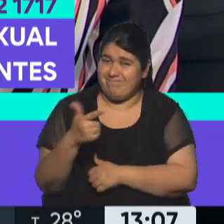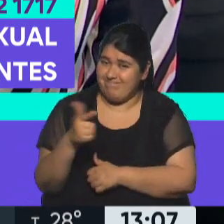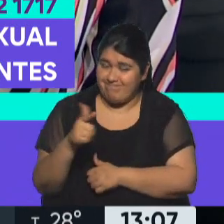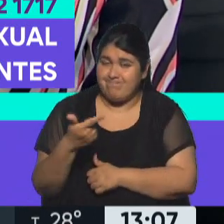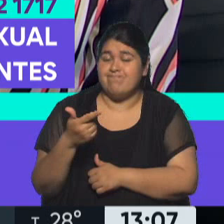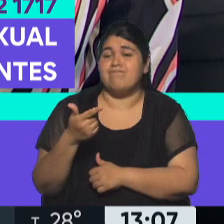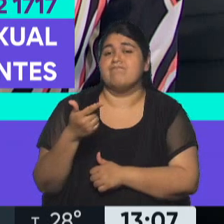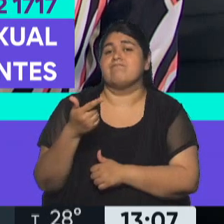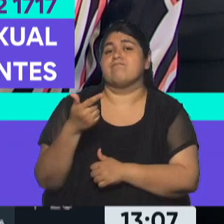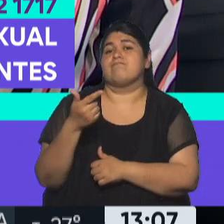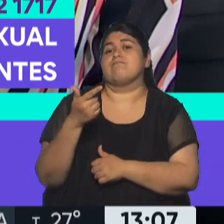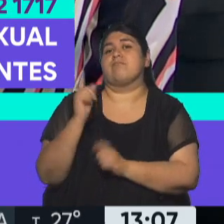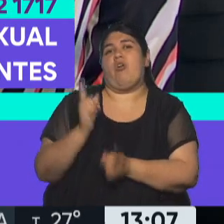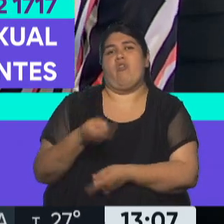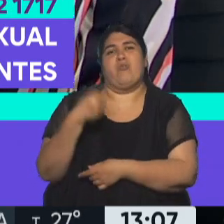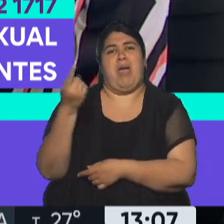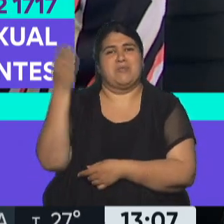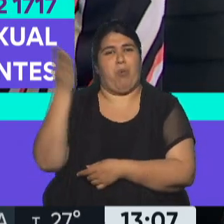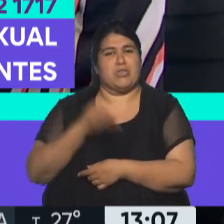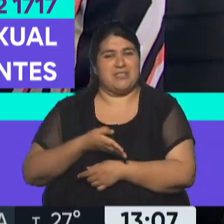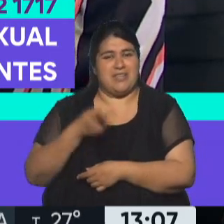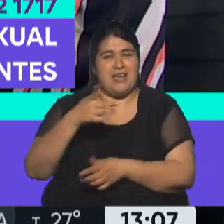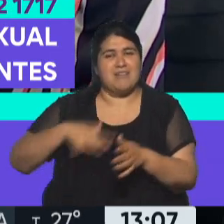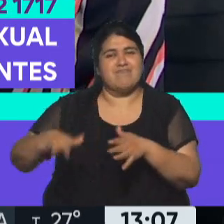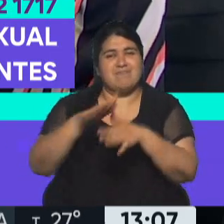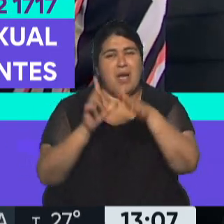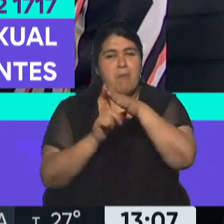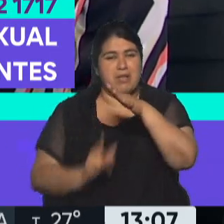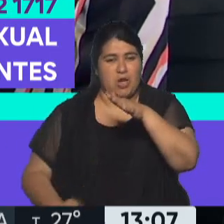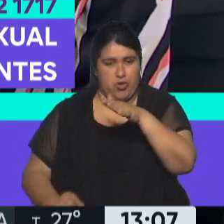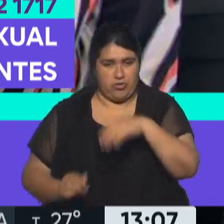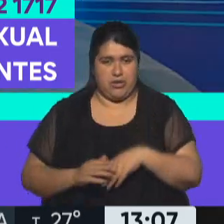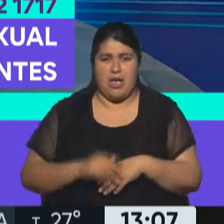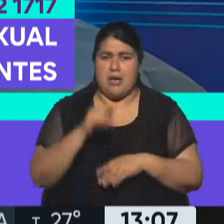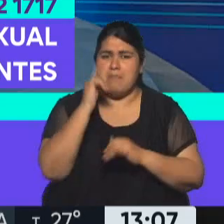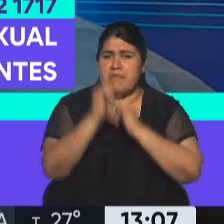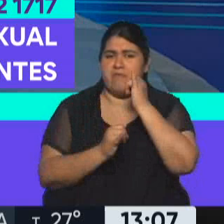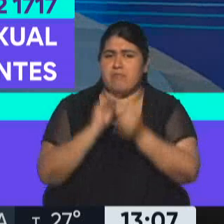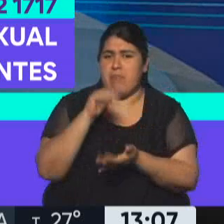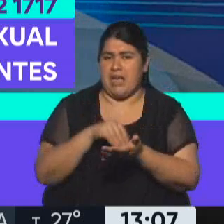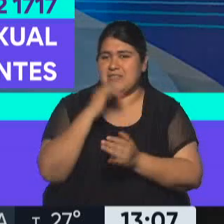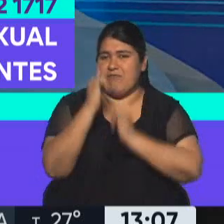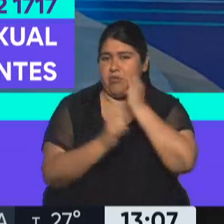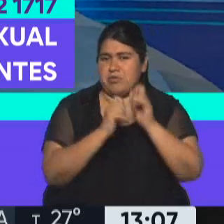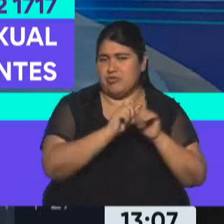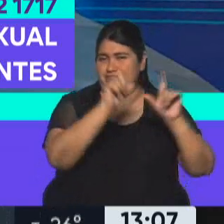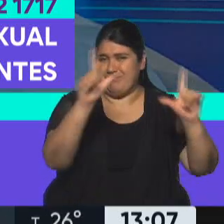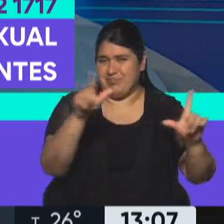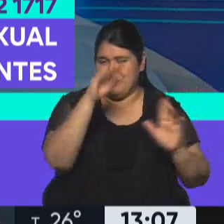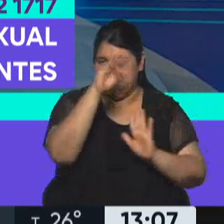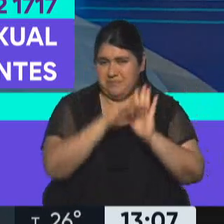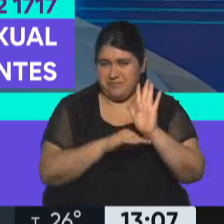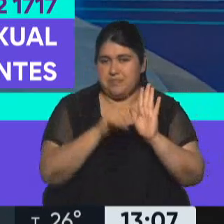también llamativo que se da un porcentaje muy alto en la región de la Patagonia. Vamos a compartir más datos porque tenemos otras placas. Tenemos otra plaquita si las más,